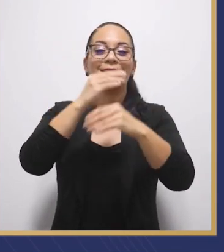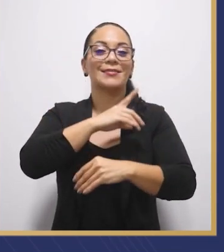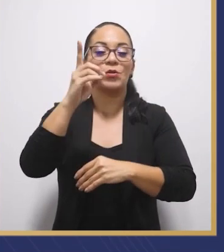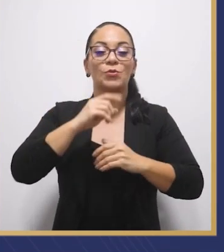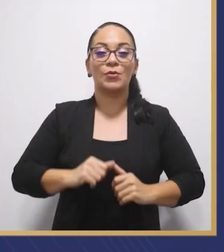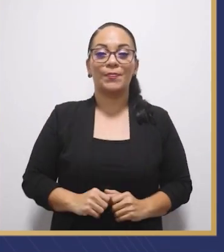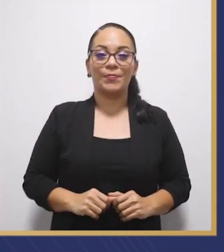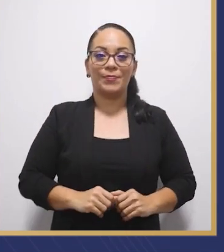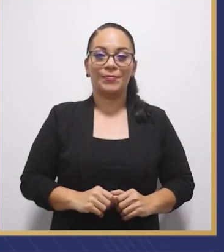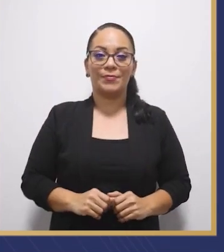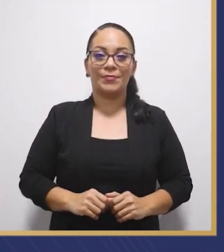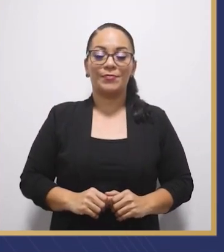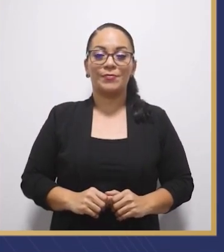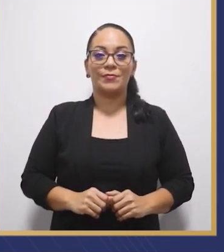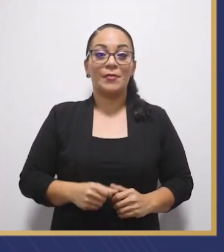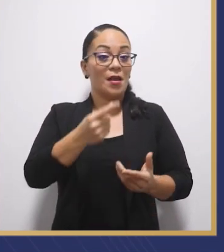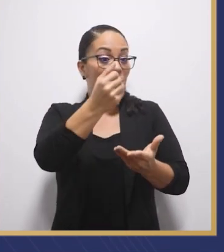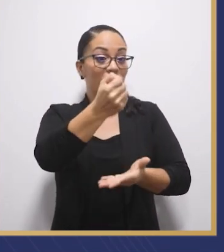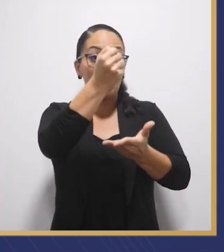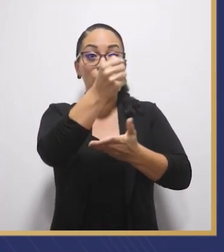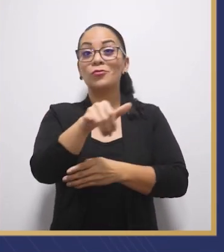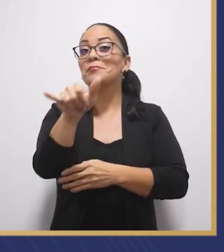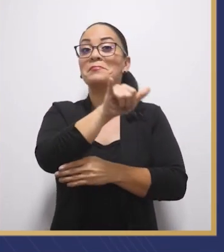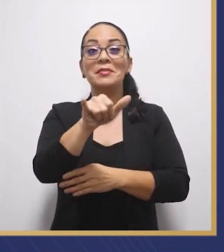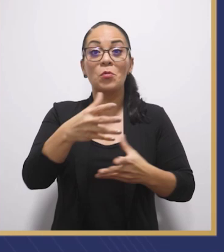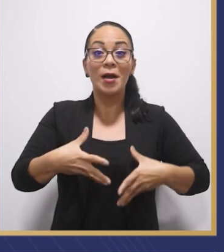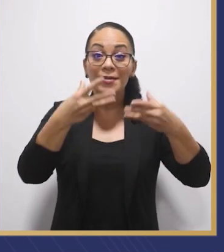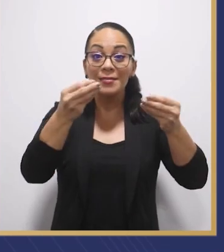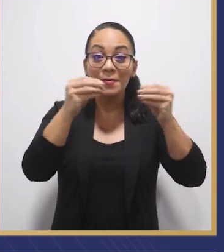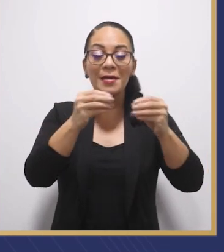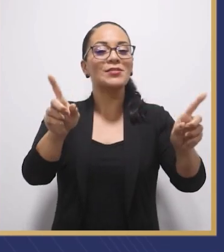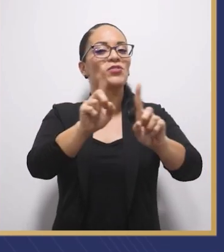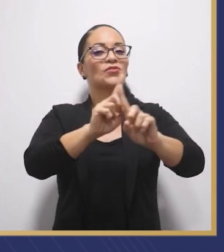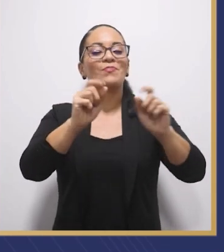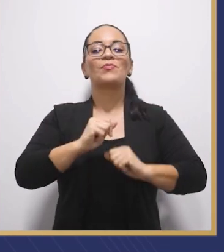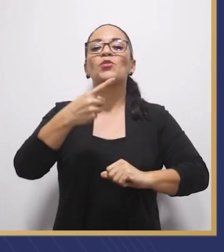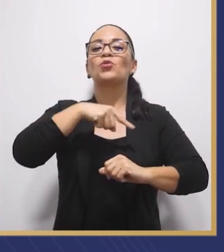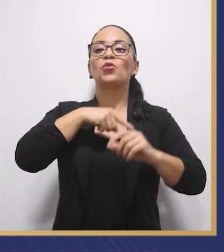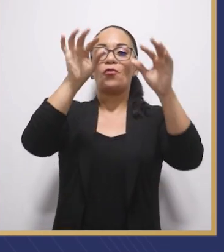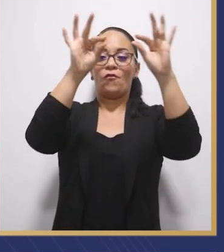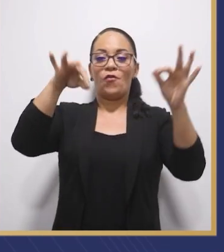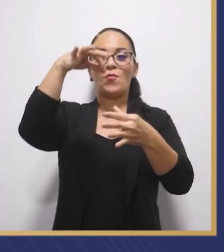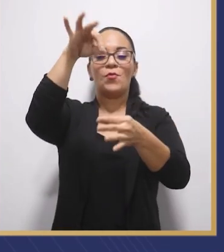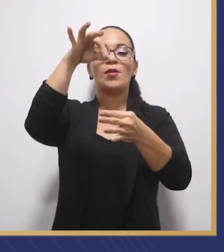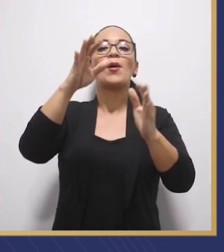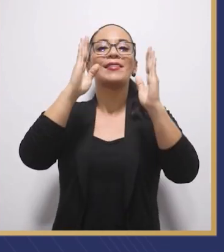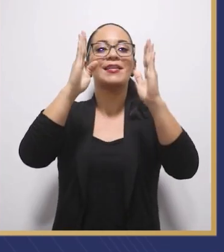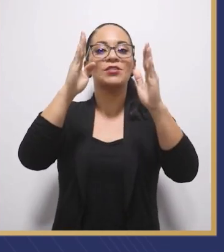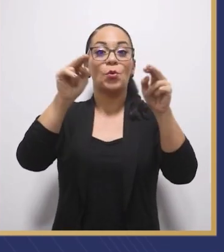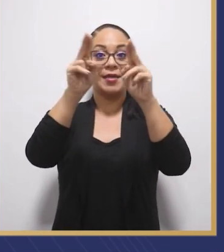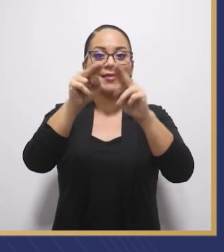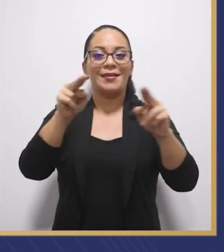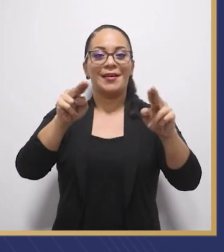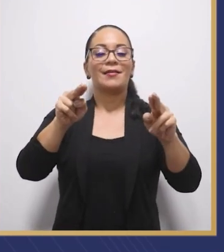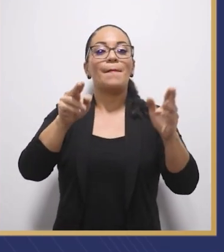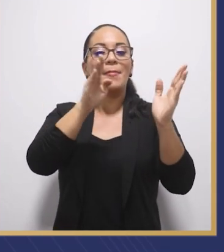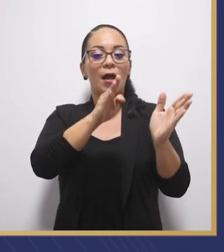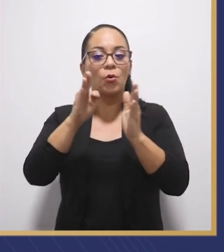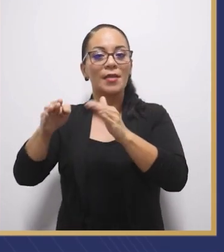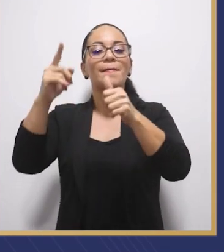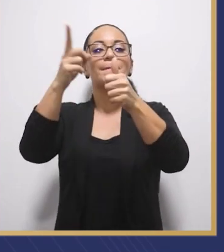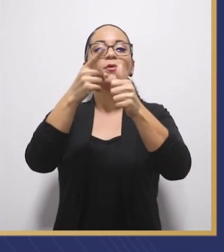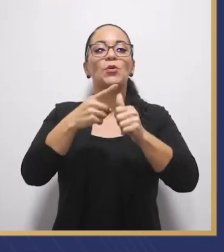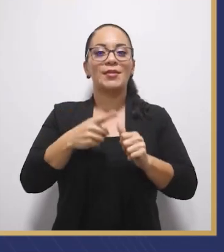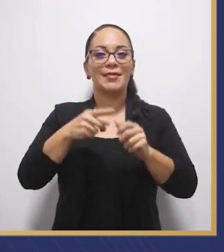a Dios. Con los mismos recursos, sin gastar nada más, pusimos en marcha el formulario de atención en línea para ordenar y priorizar la